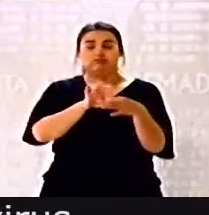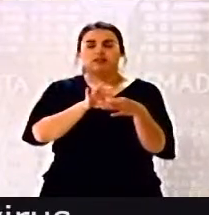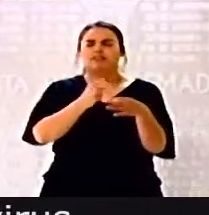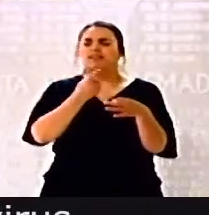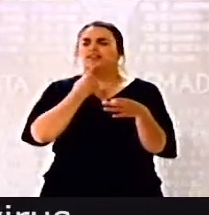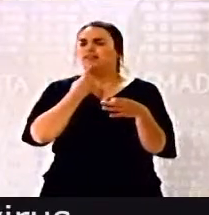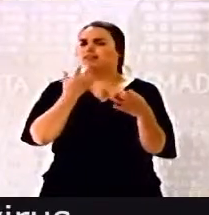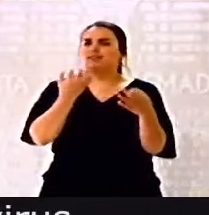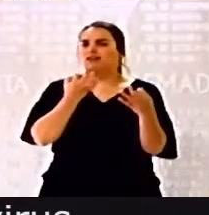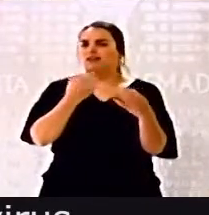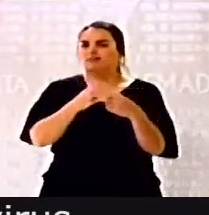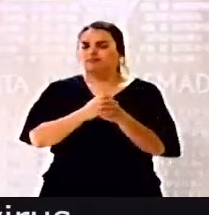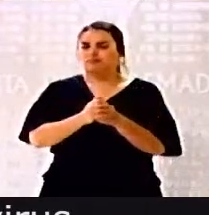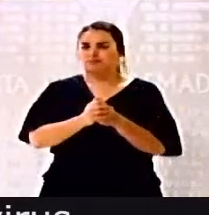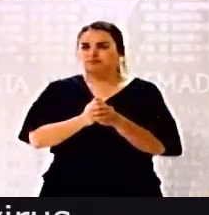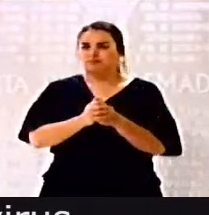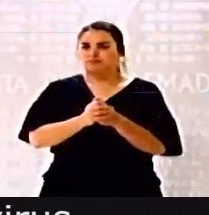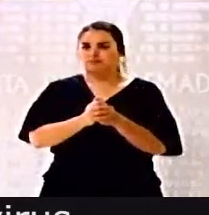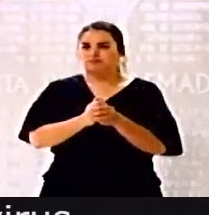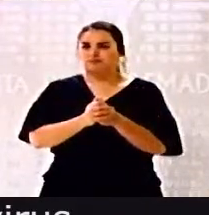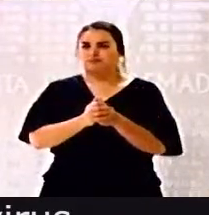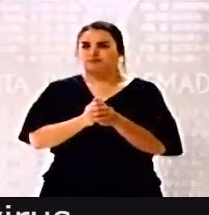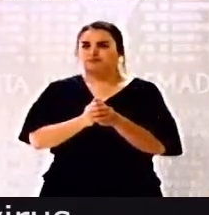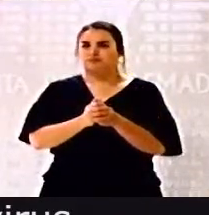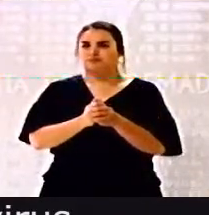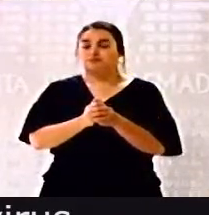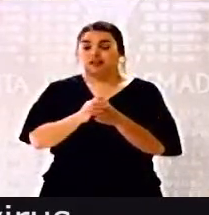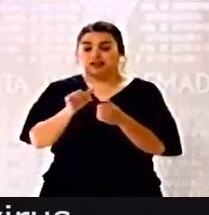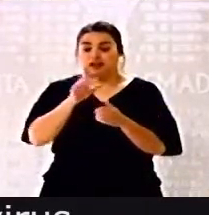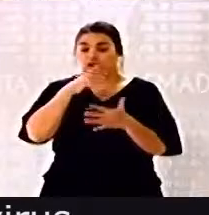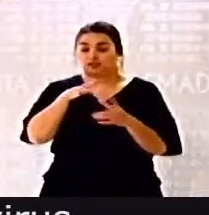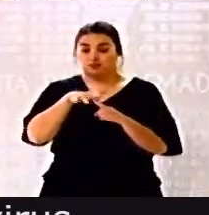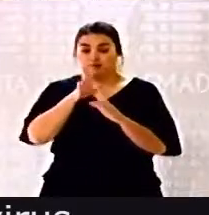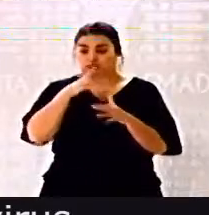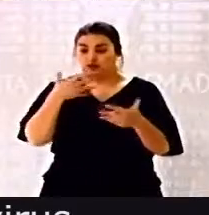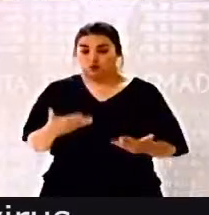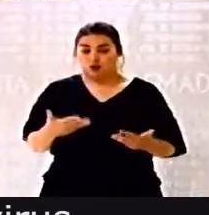decirle que en nuestro caso,